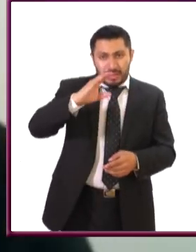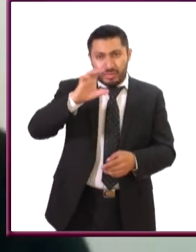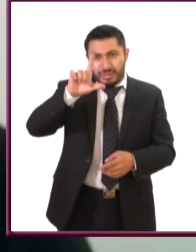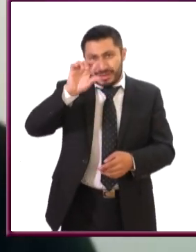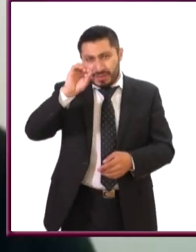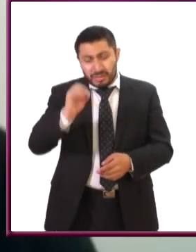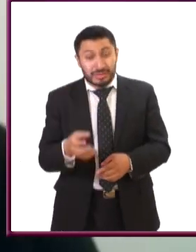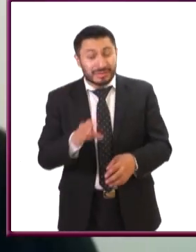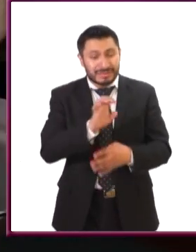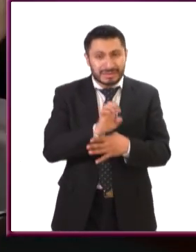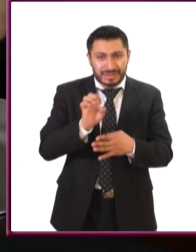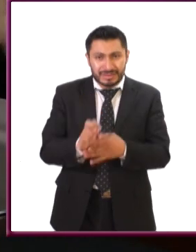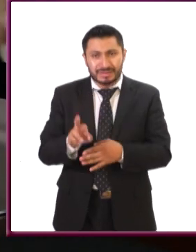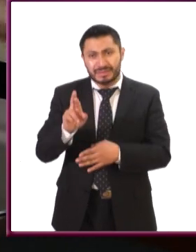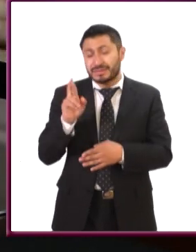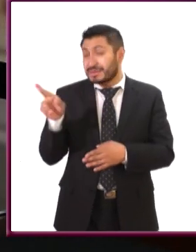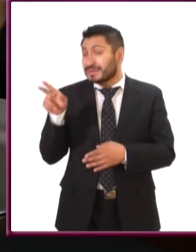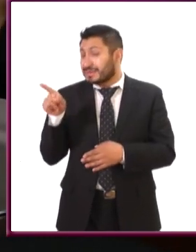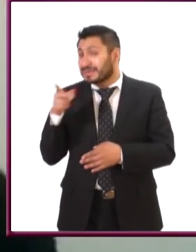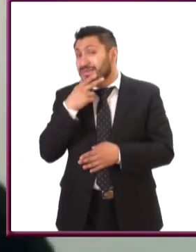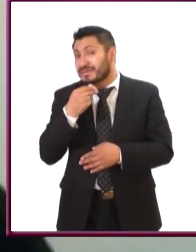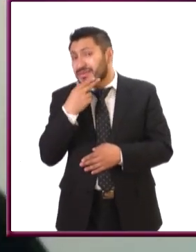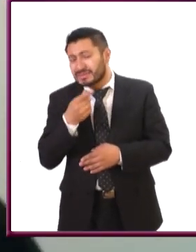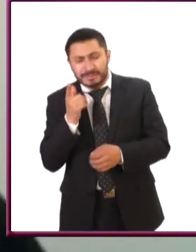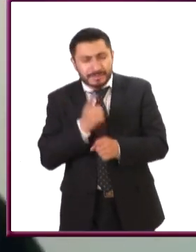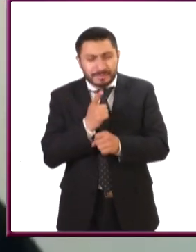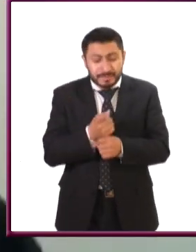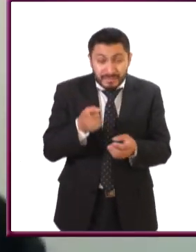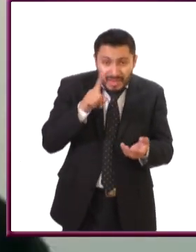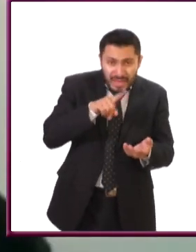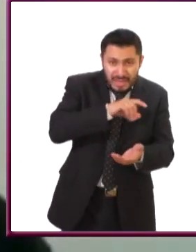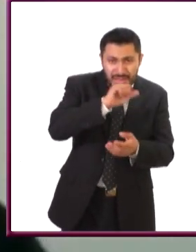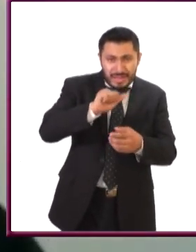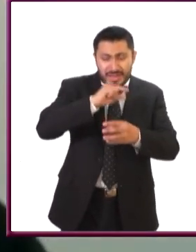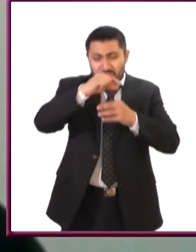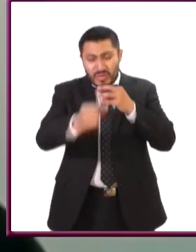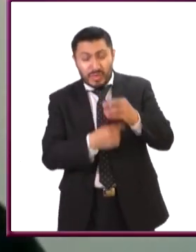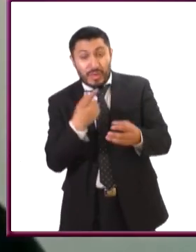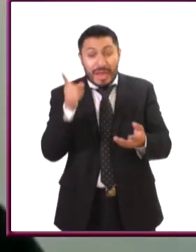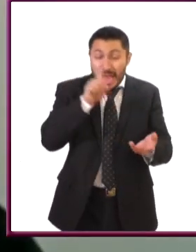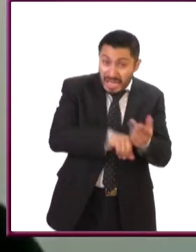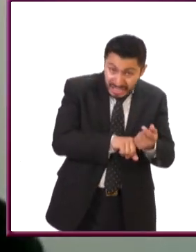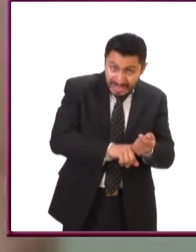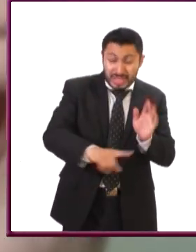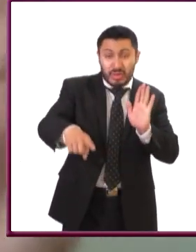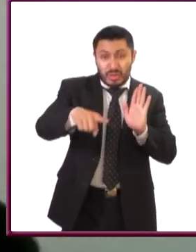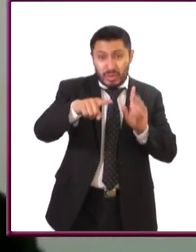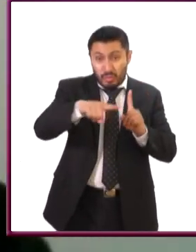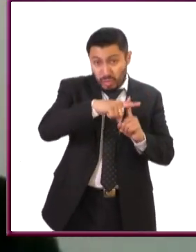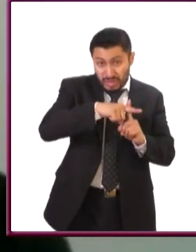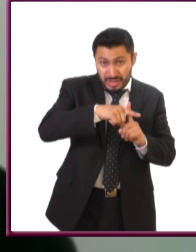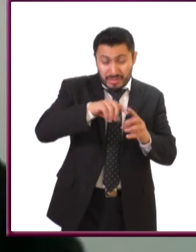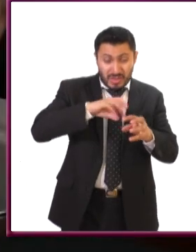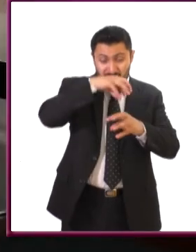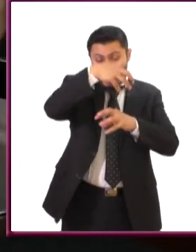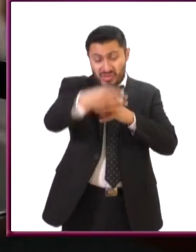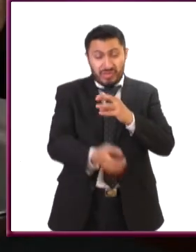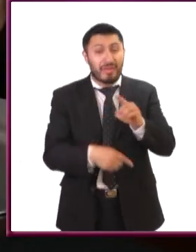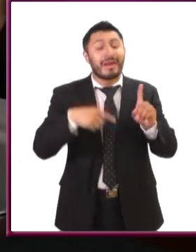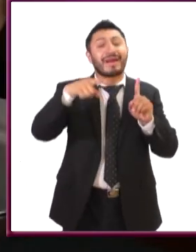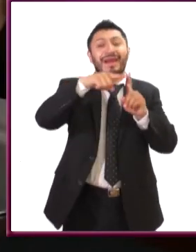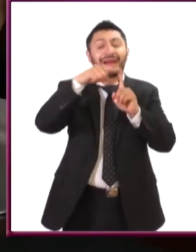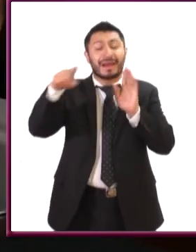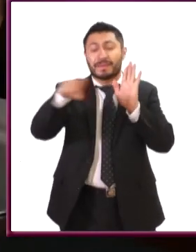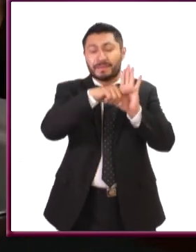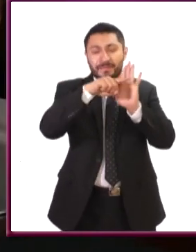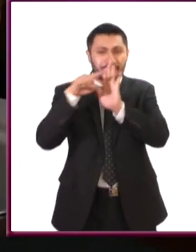pequeño espacio que es el núcleo. Entonces, de alguna manera, Rutherford se dio cuenta que la carga positiva está en el centro y los electrones rodando, lo que llevó a